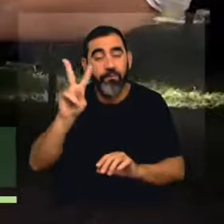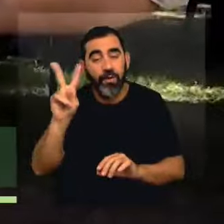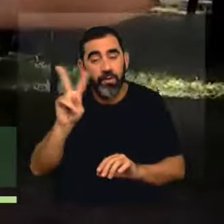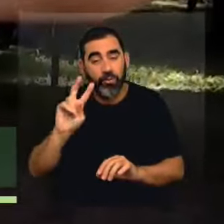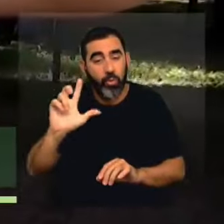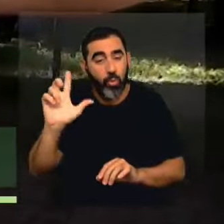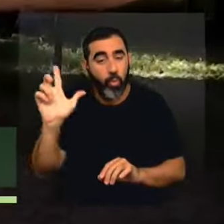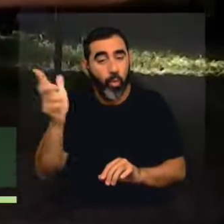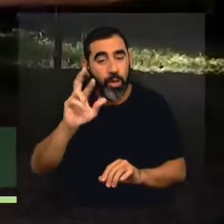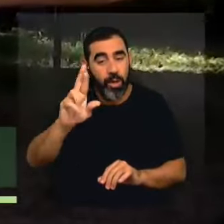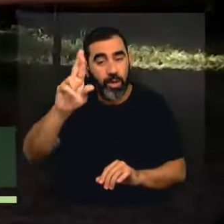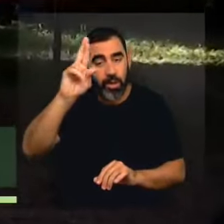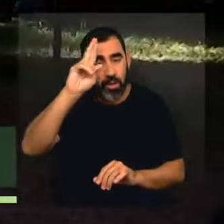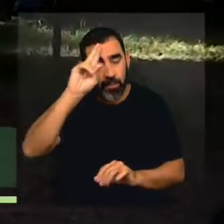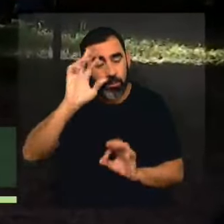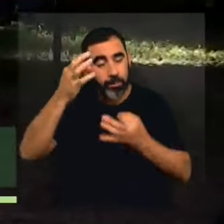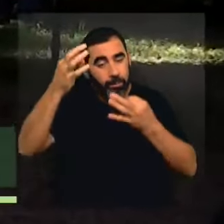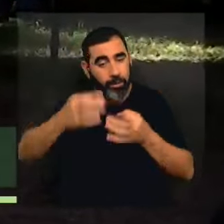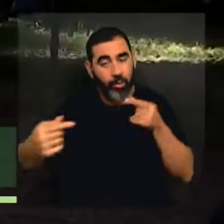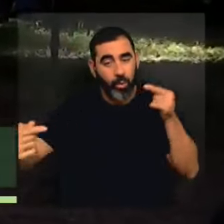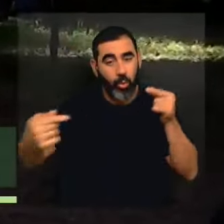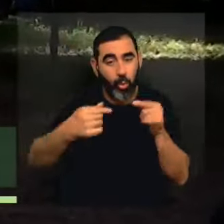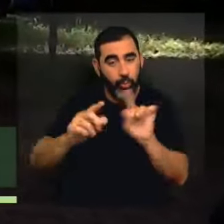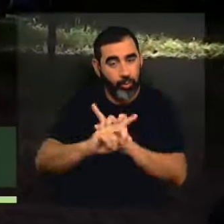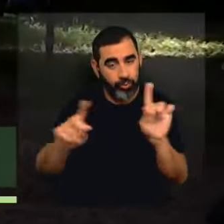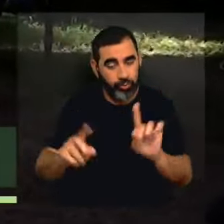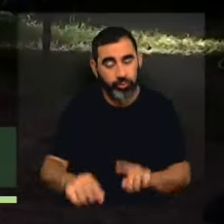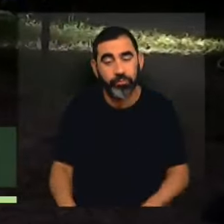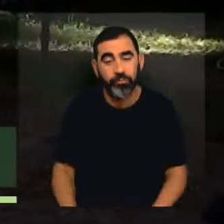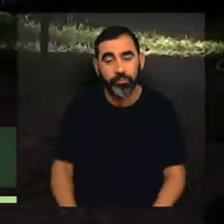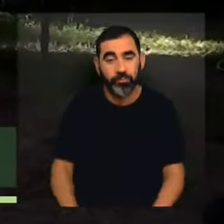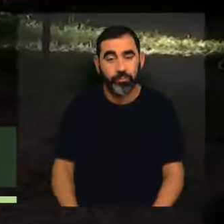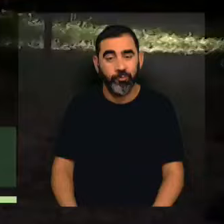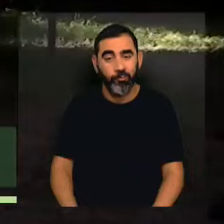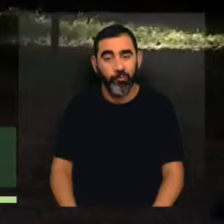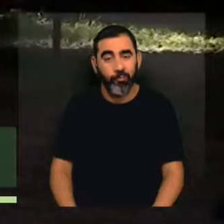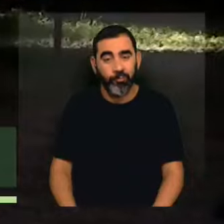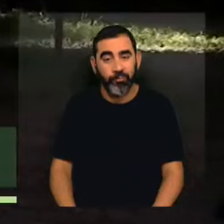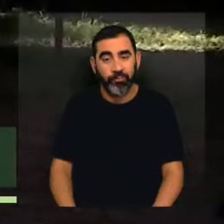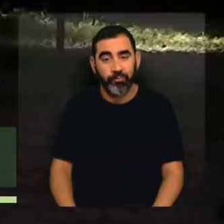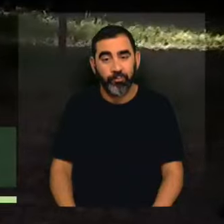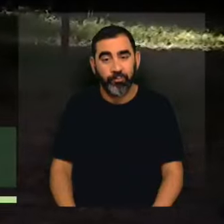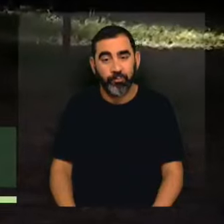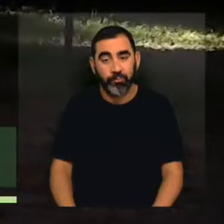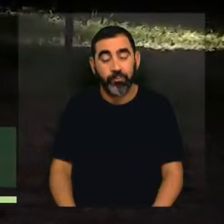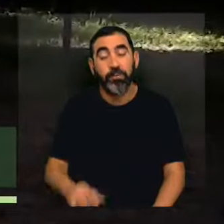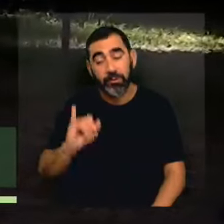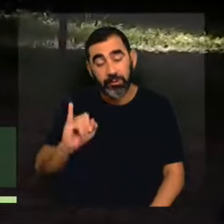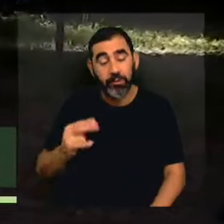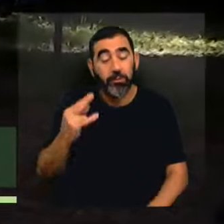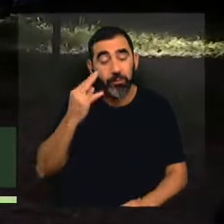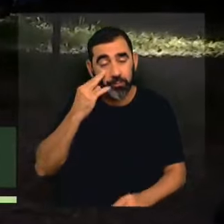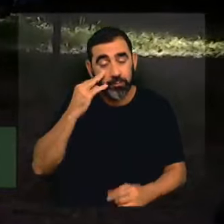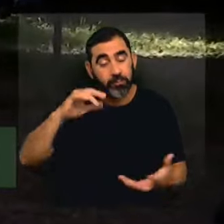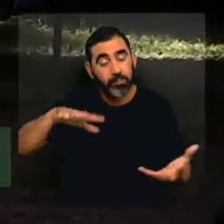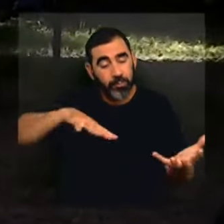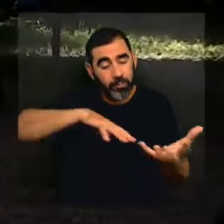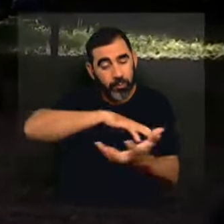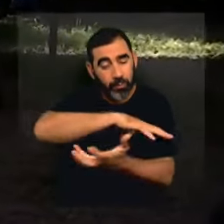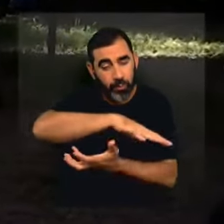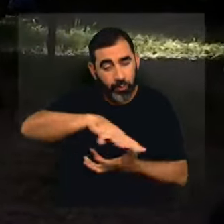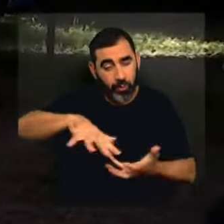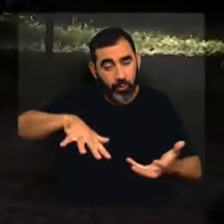hay respeto elemental a la oposición Y eso perturba